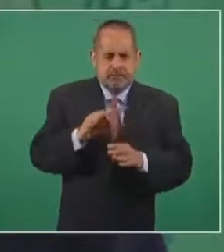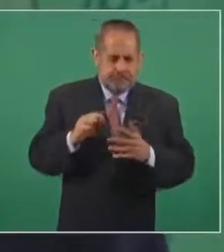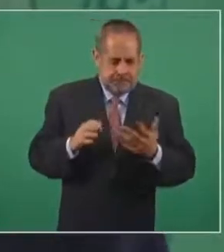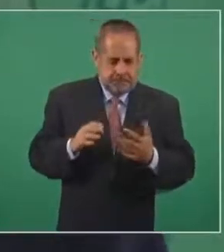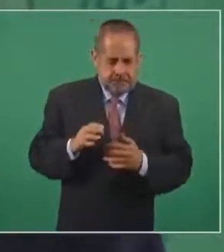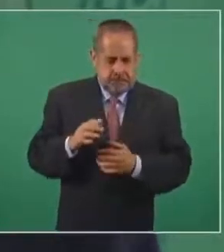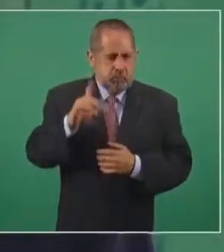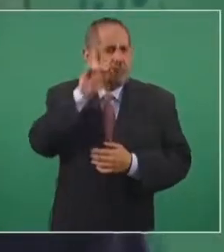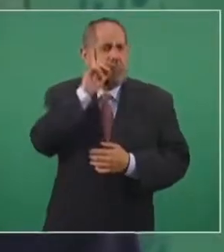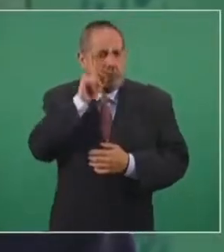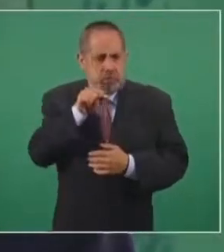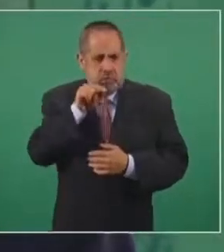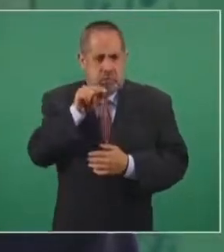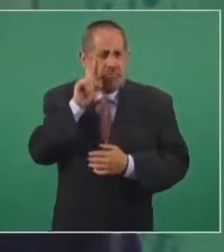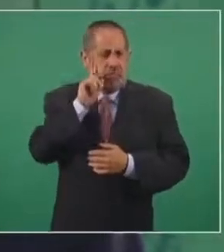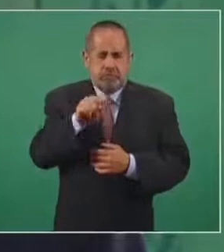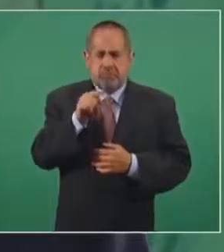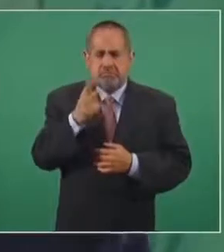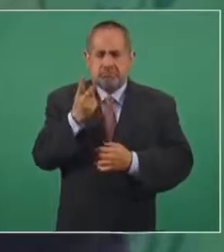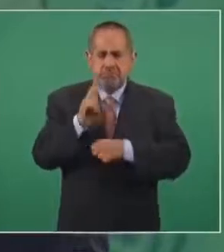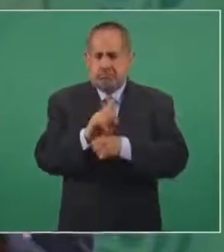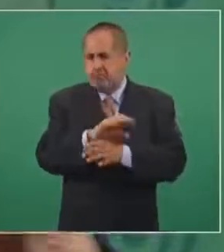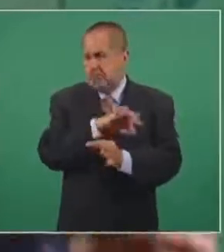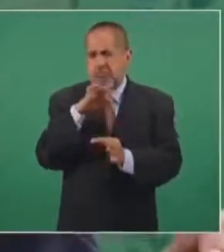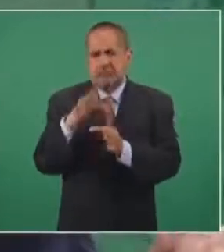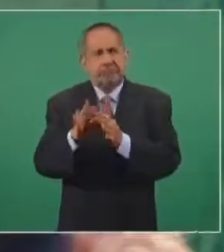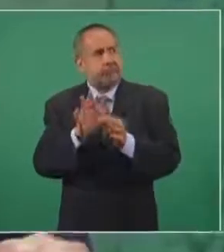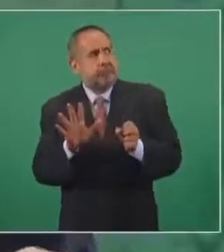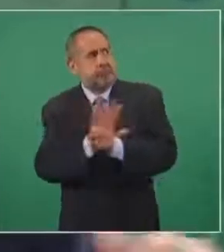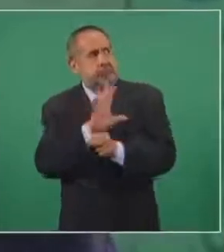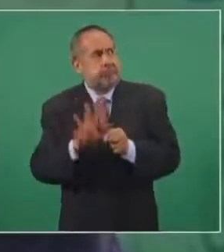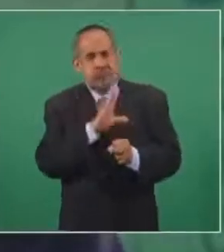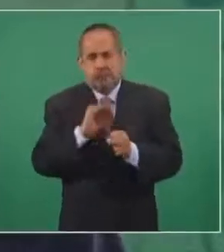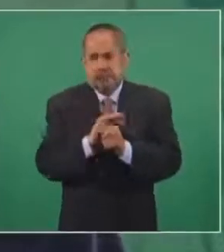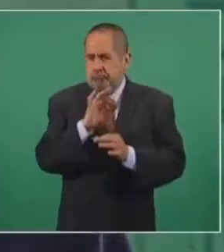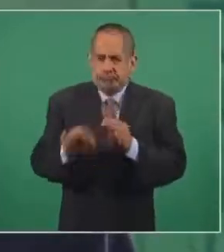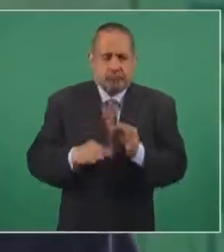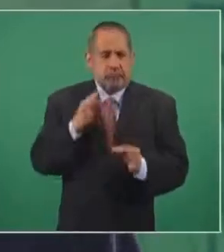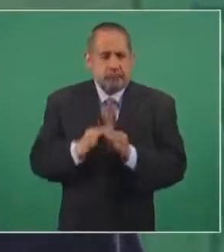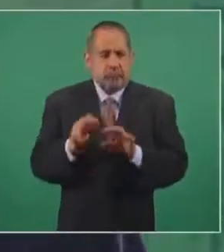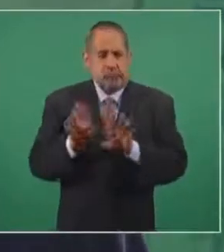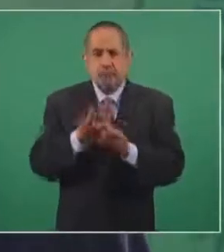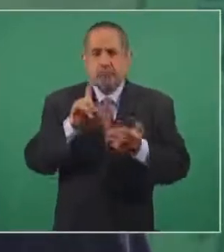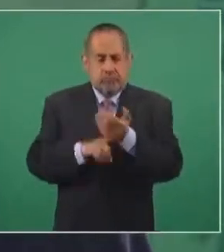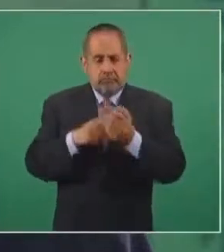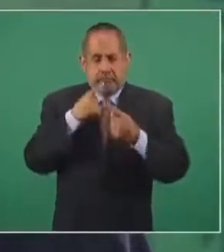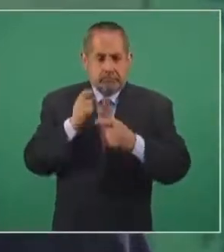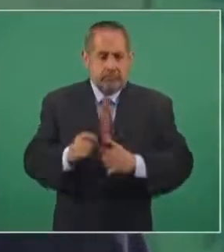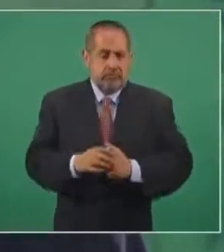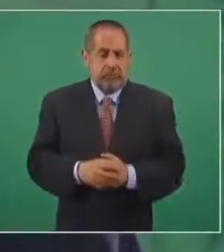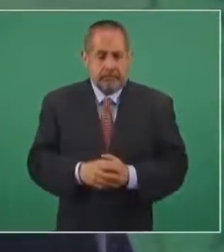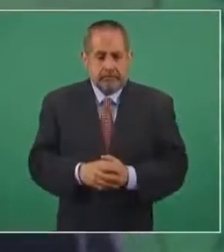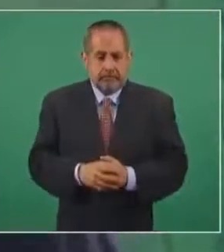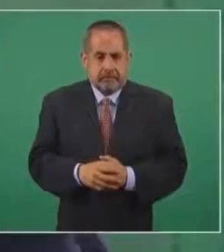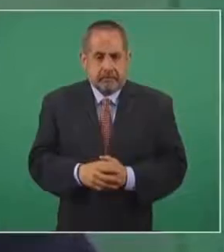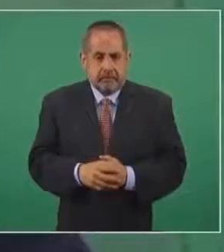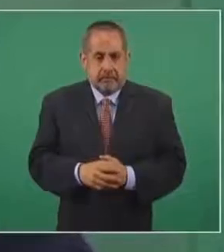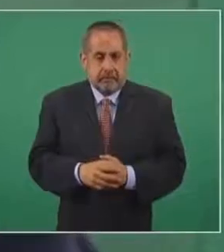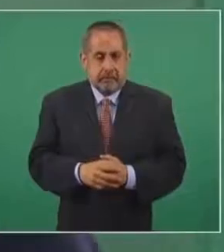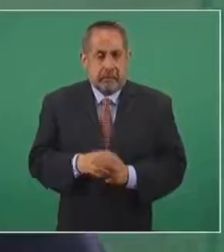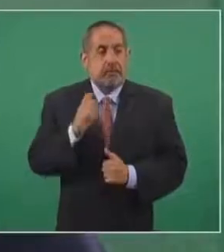para mañana, pasado mañana, ya esté controlada la situación,